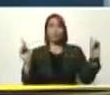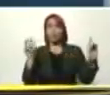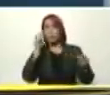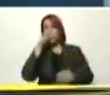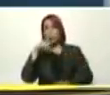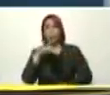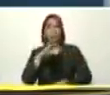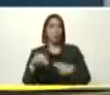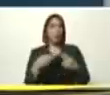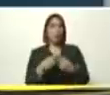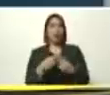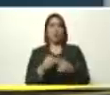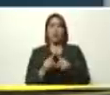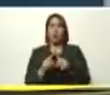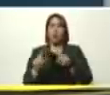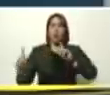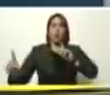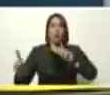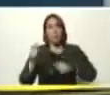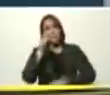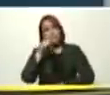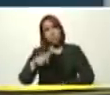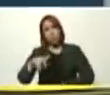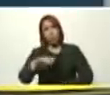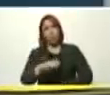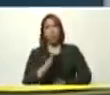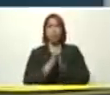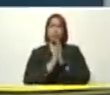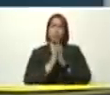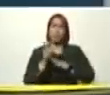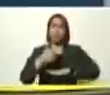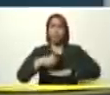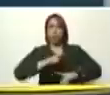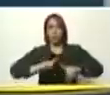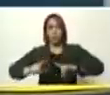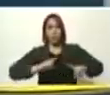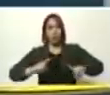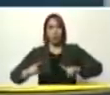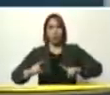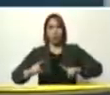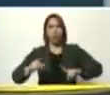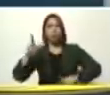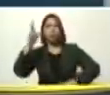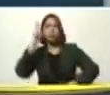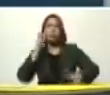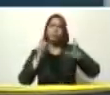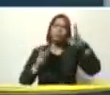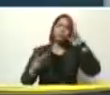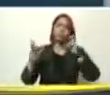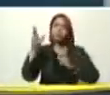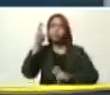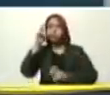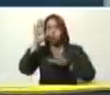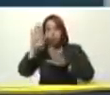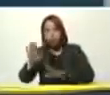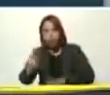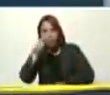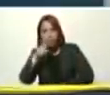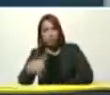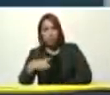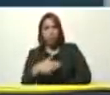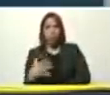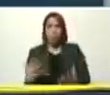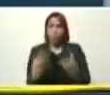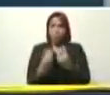que nadie se aleje del pueblo, gobernar oyendo al pueblo, obedeciendo al pueblo,